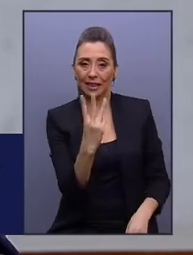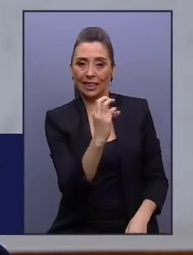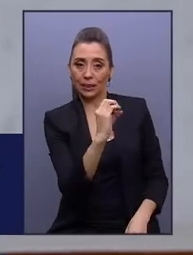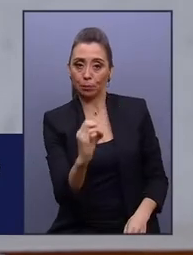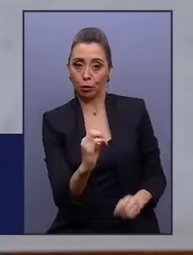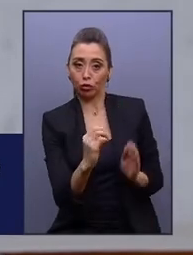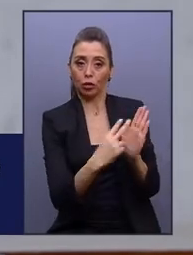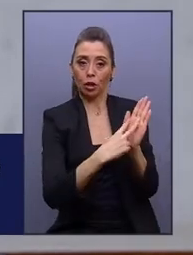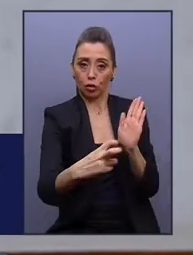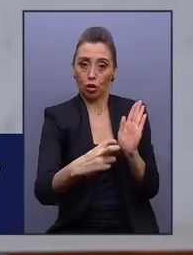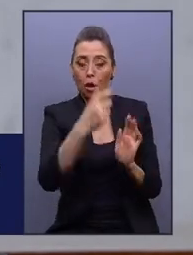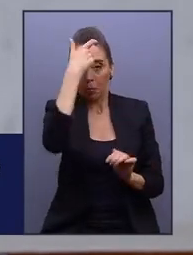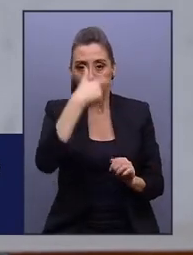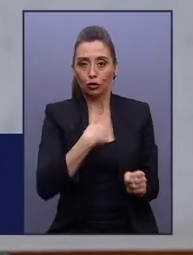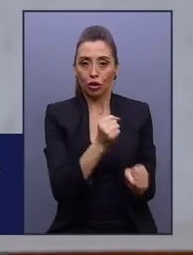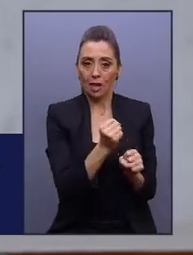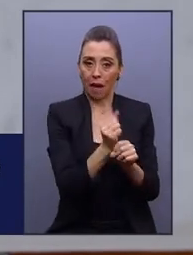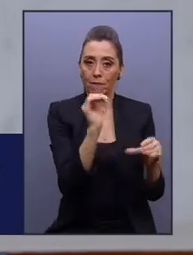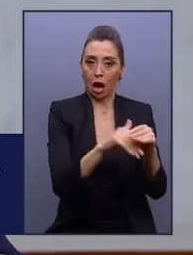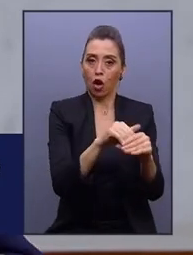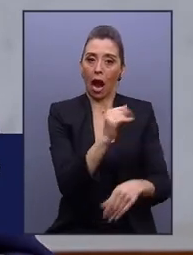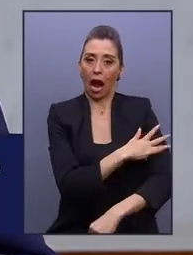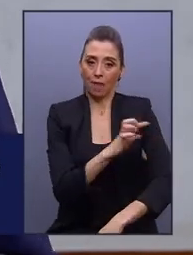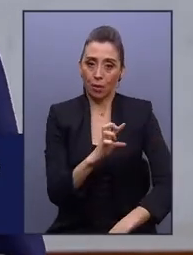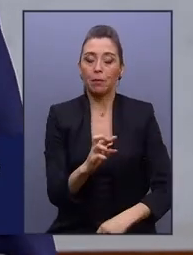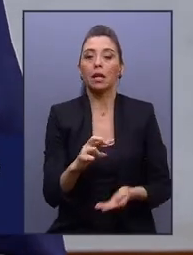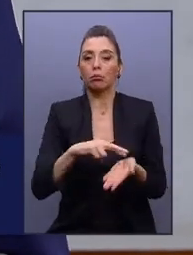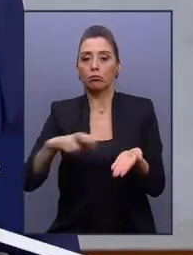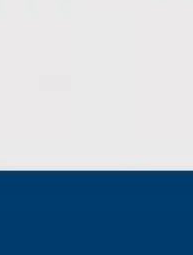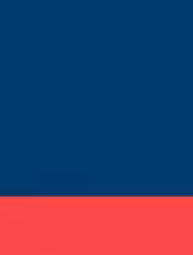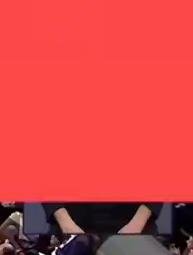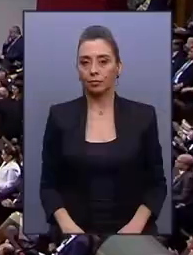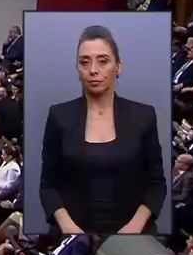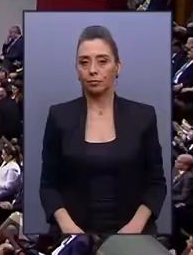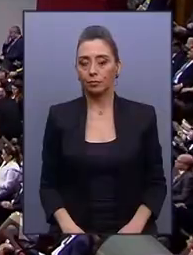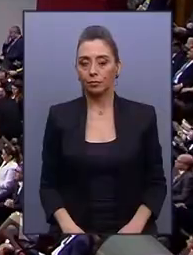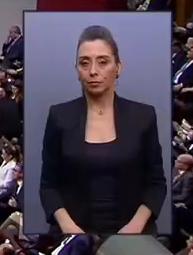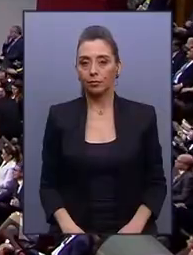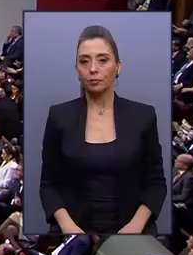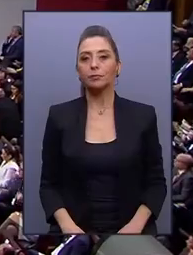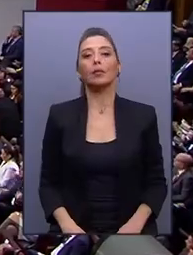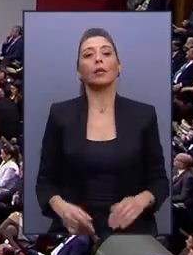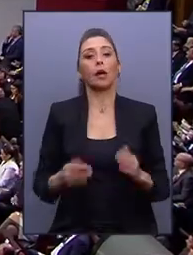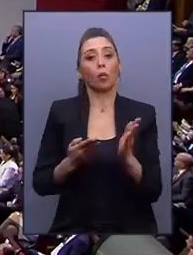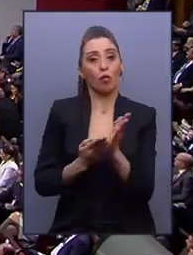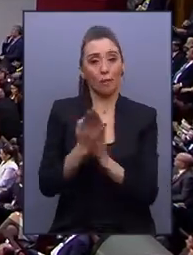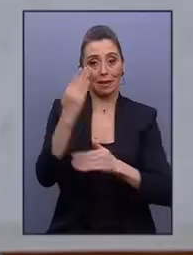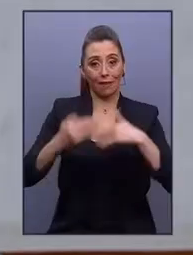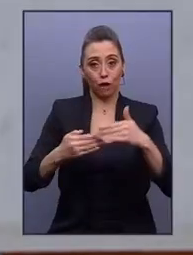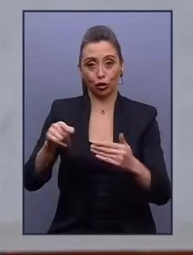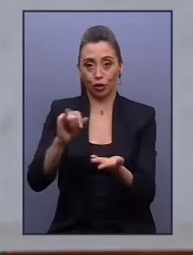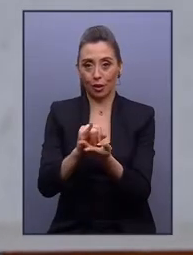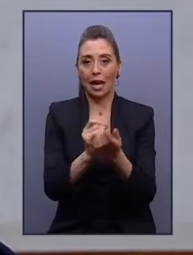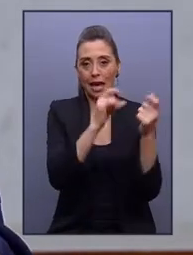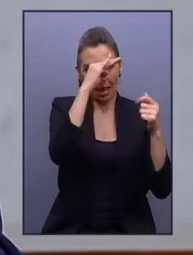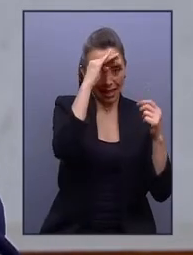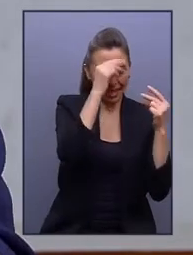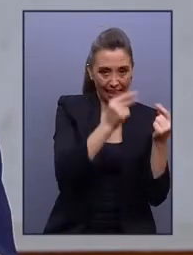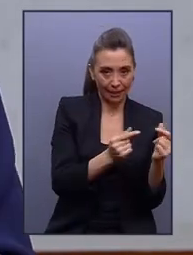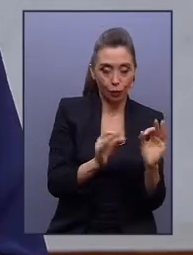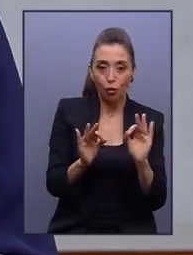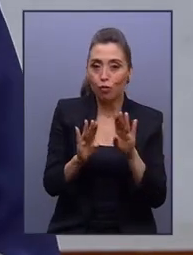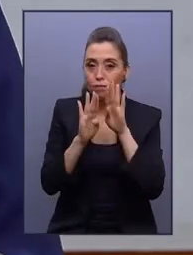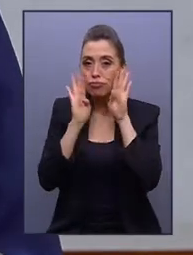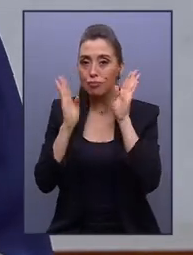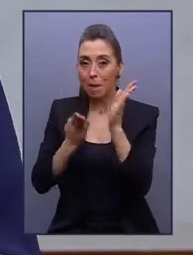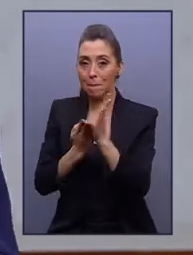una cuenta personal del trabajador y el otro 2% irá a un seguro de ahorro colectivo. Una vez en funcionamiento, o como dicen los economistas, en régimen,